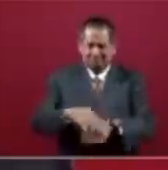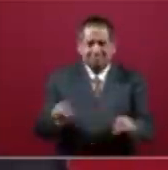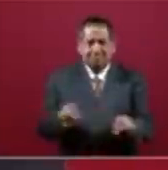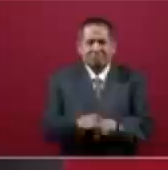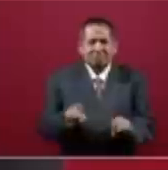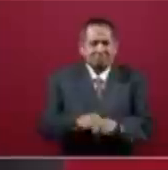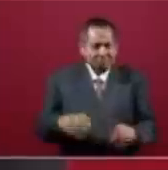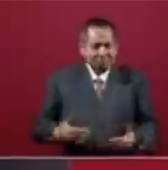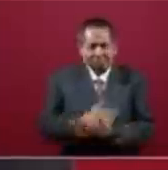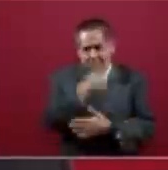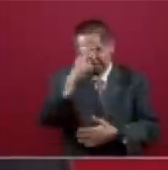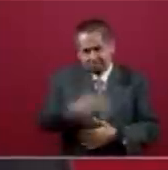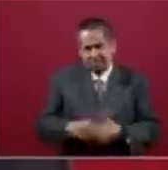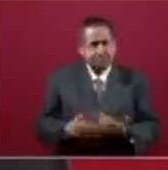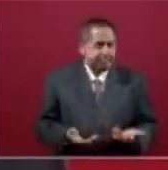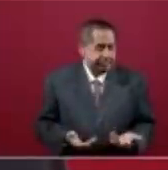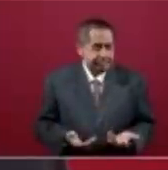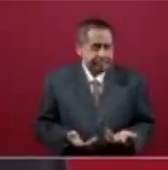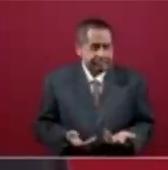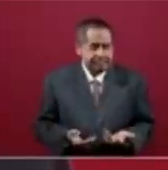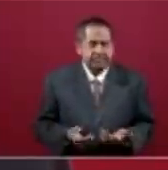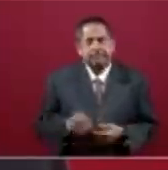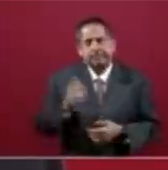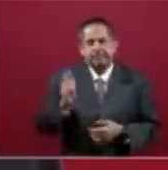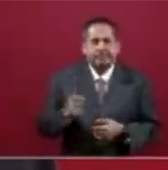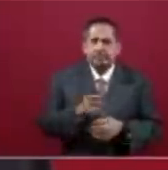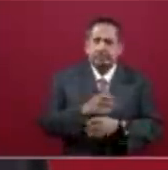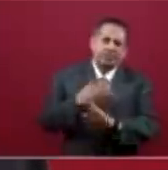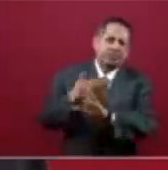Entonces, que no se les agreda y que no